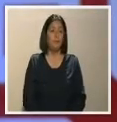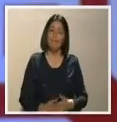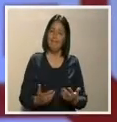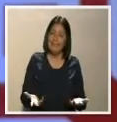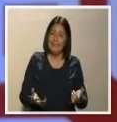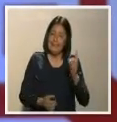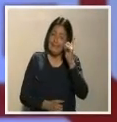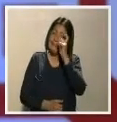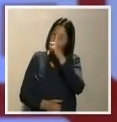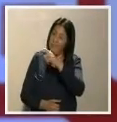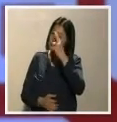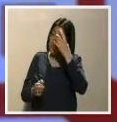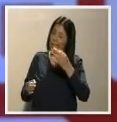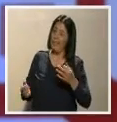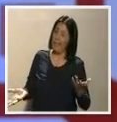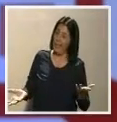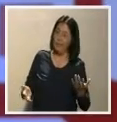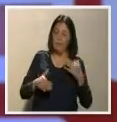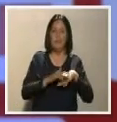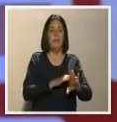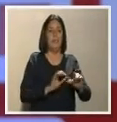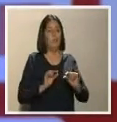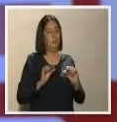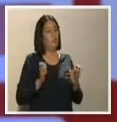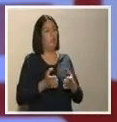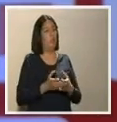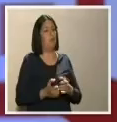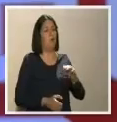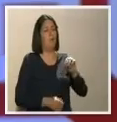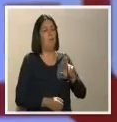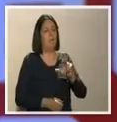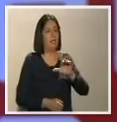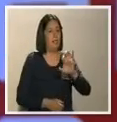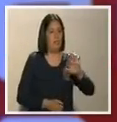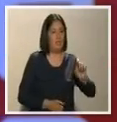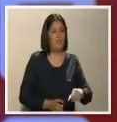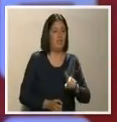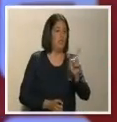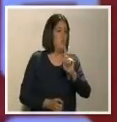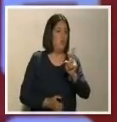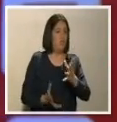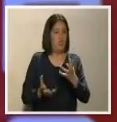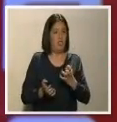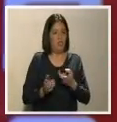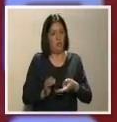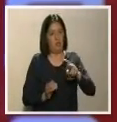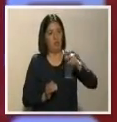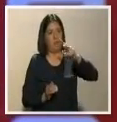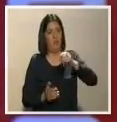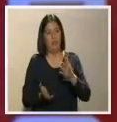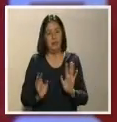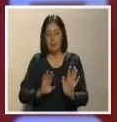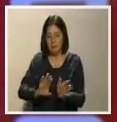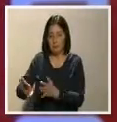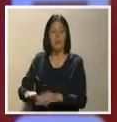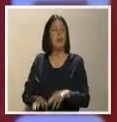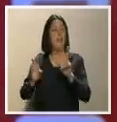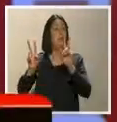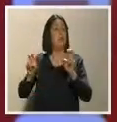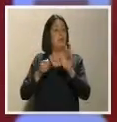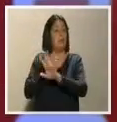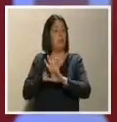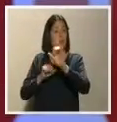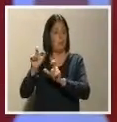Bueno, es difícil creerle cuando tiene dentro de su equipo a la señora Mercedes Araoz que se negó a hacer esos aumentos. Pero con referencia al tema de seguridad,